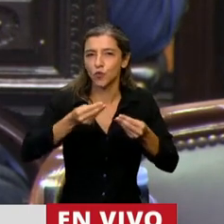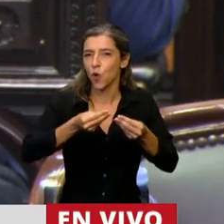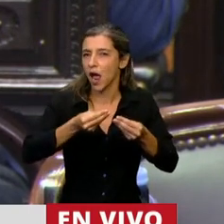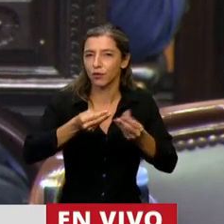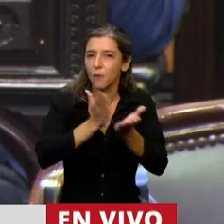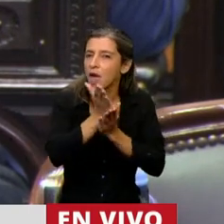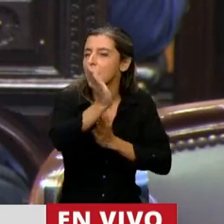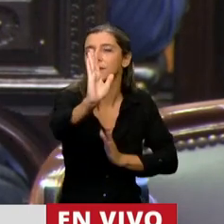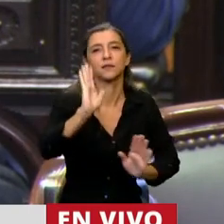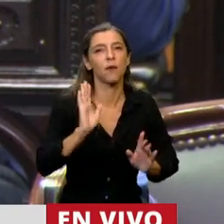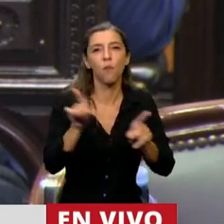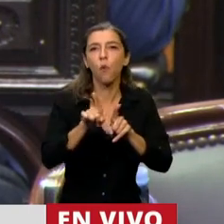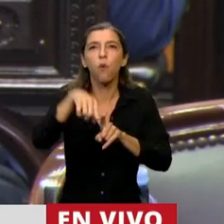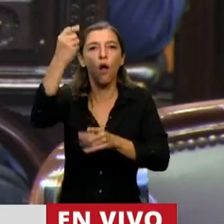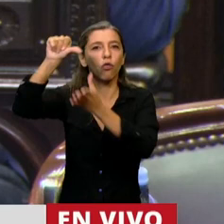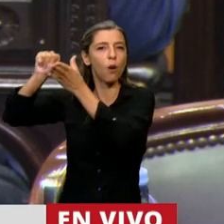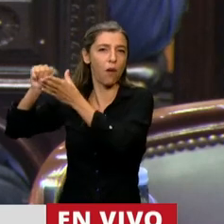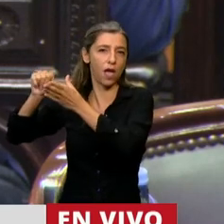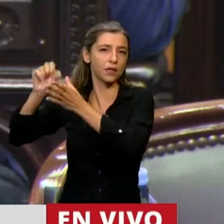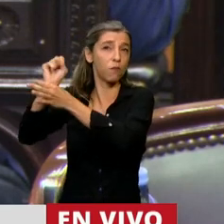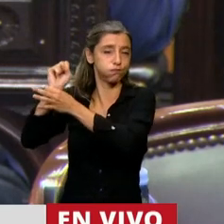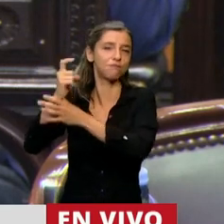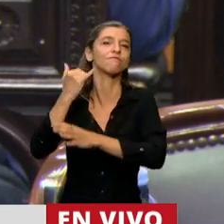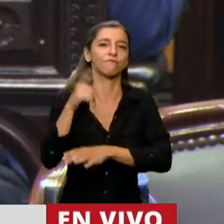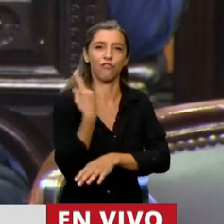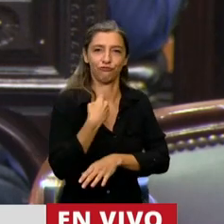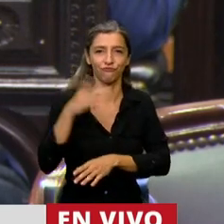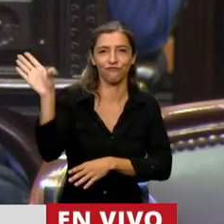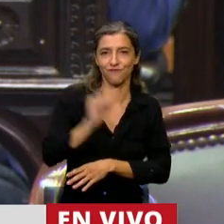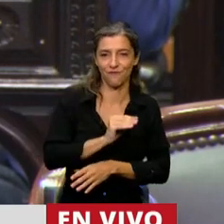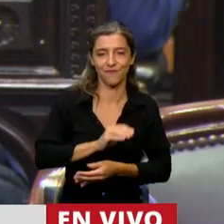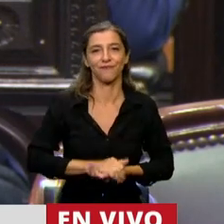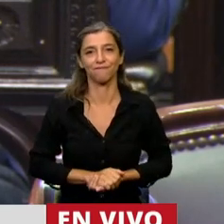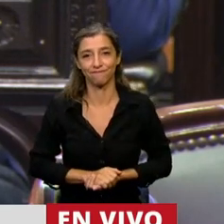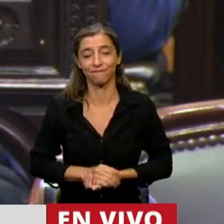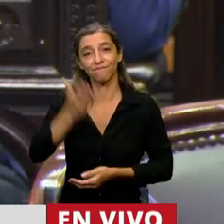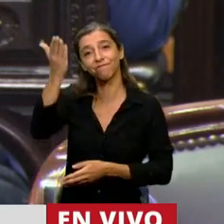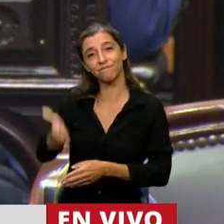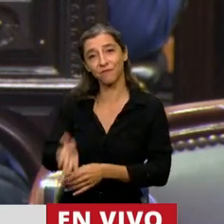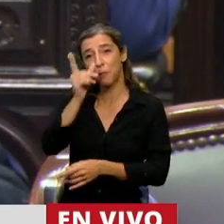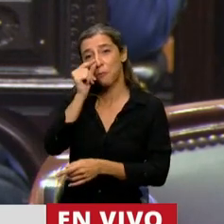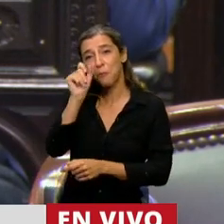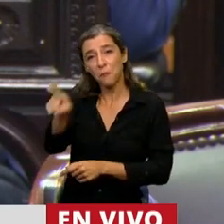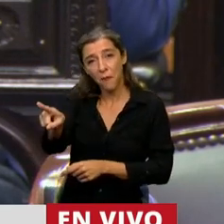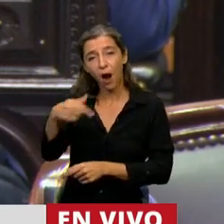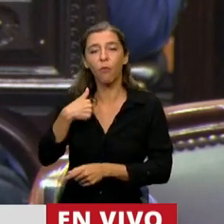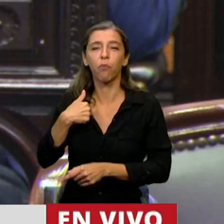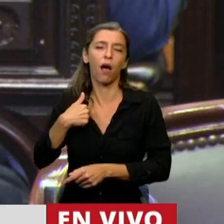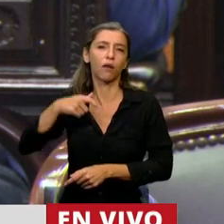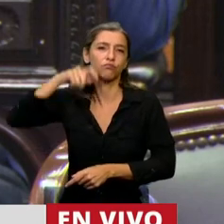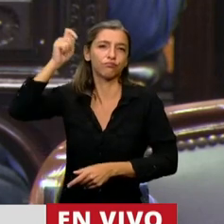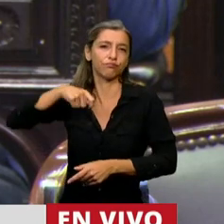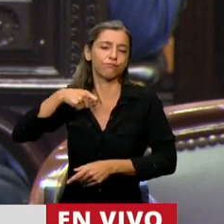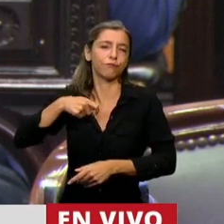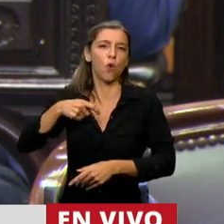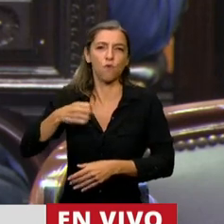países desarrollados. El padre de Baglini fue un importante jurista en la justicia de